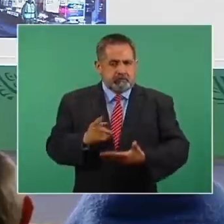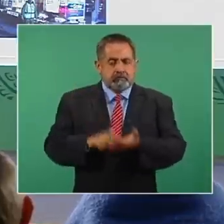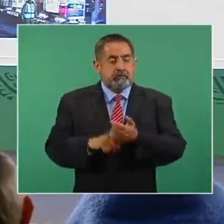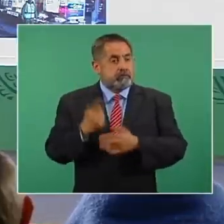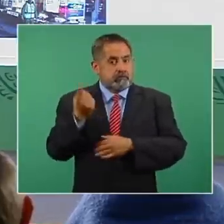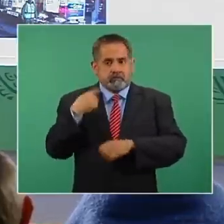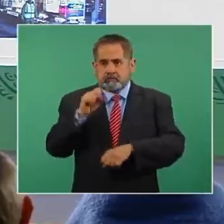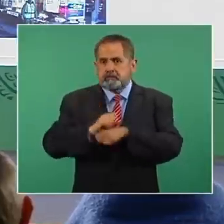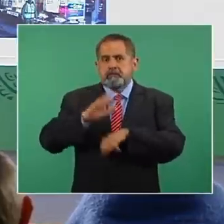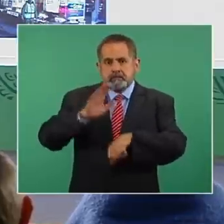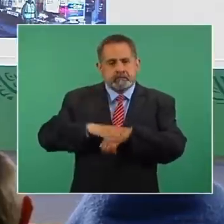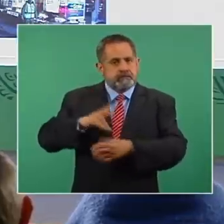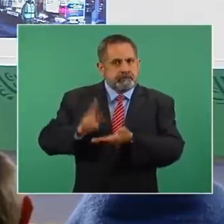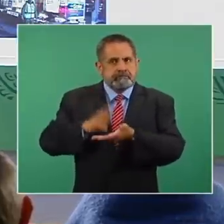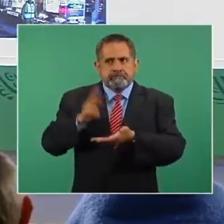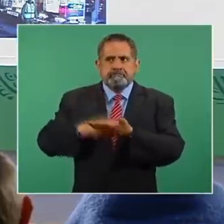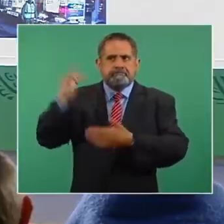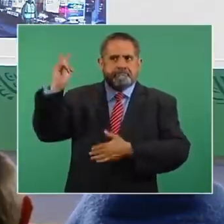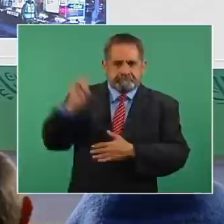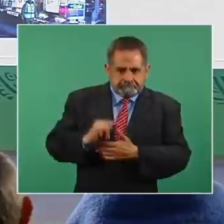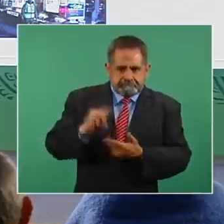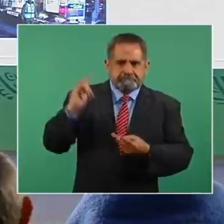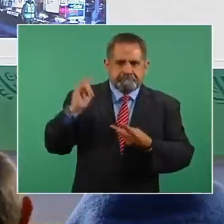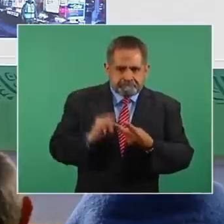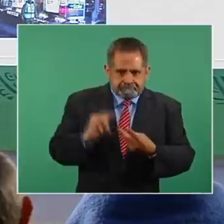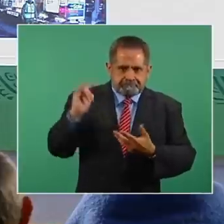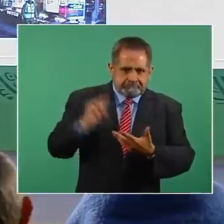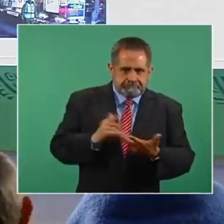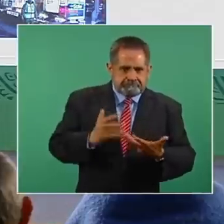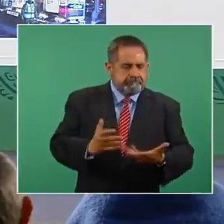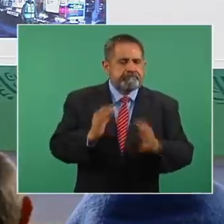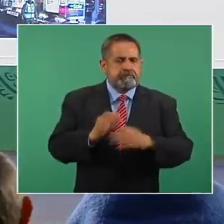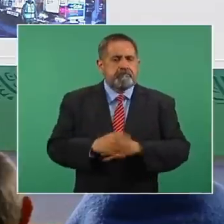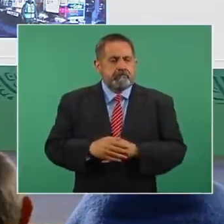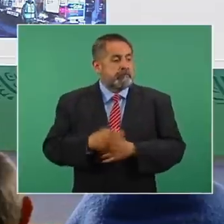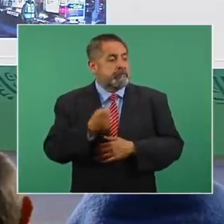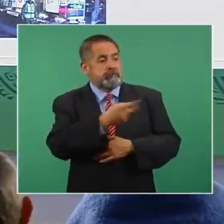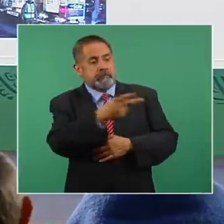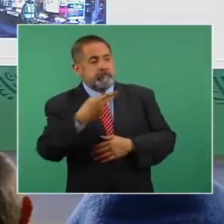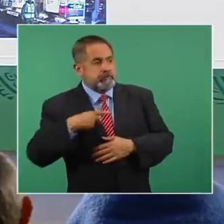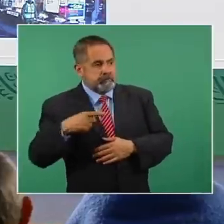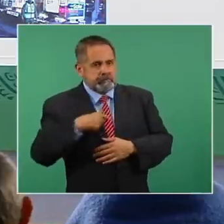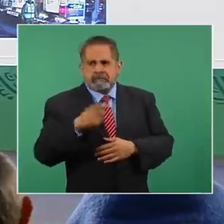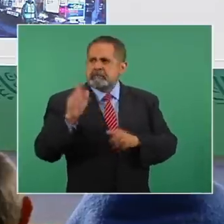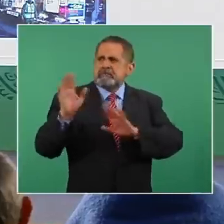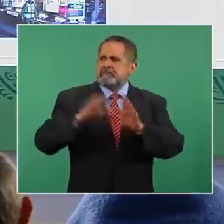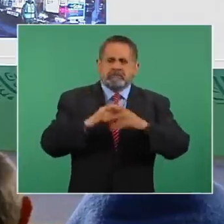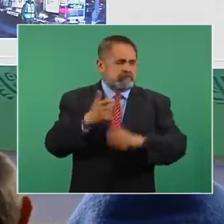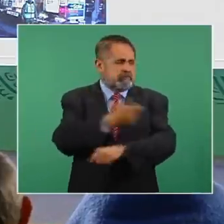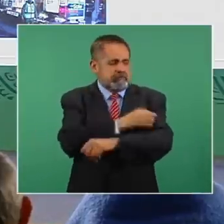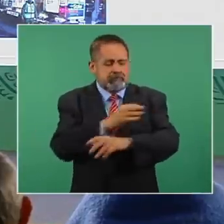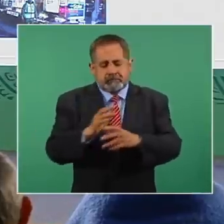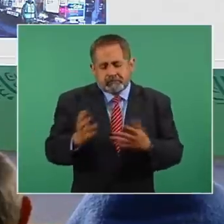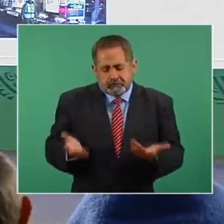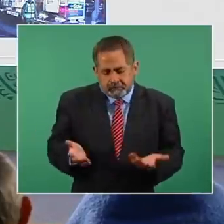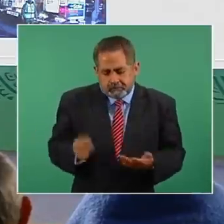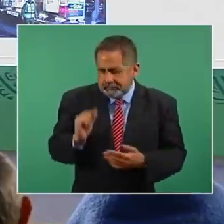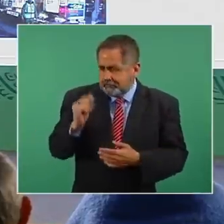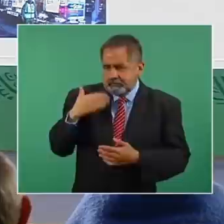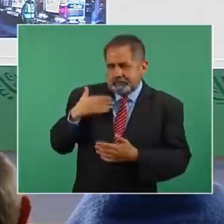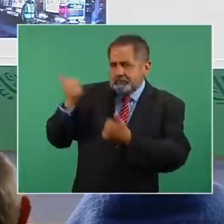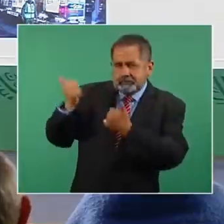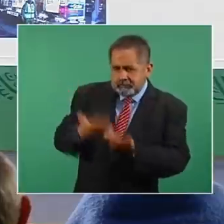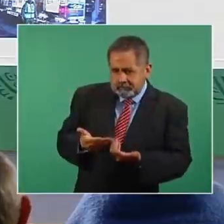semana que más hemos recibido. Entonces, para quienes dicen por qué no se han aplicado, porque sería imposible, simplemente acaban de llegar.